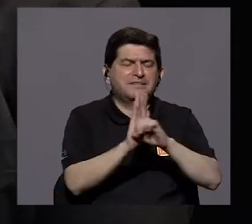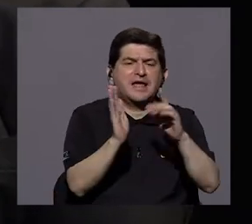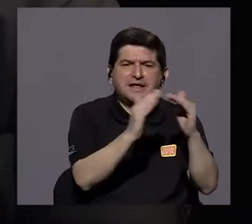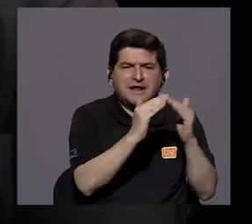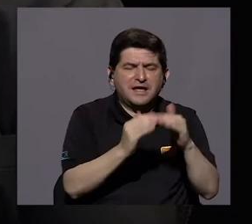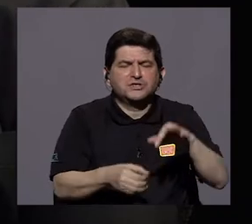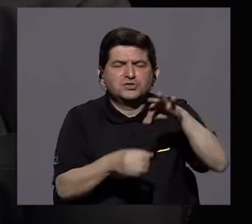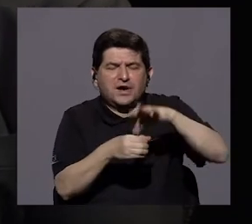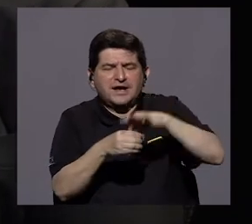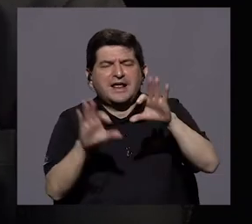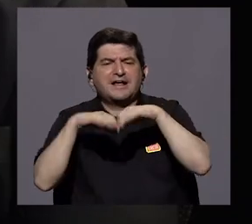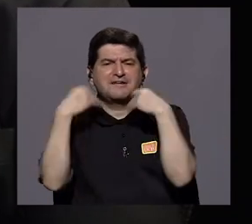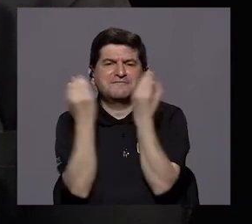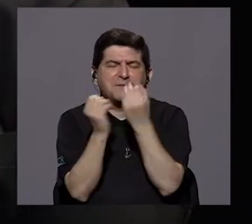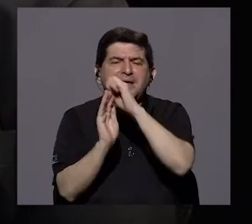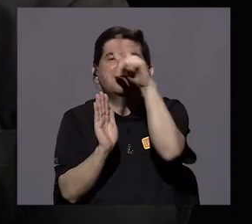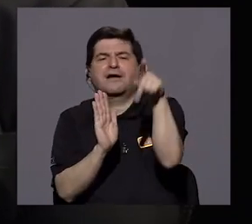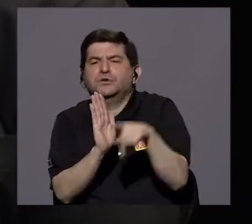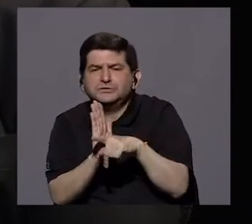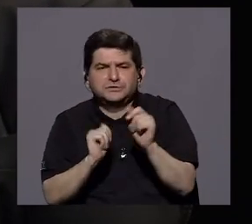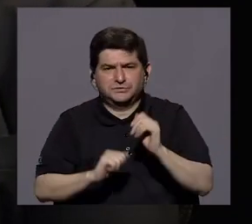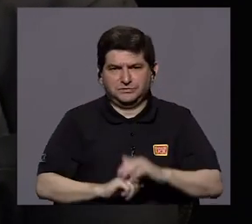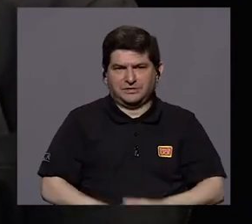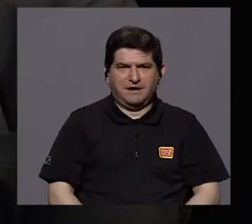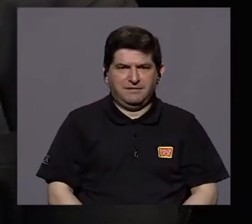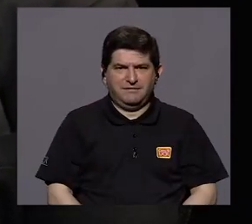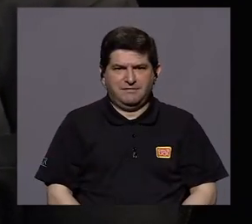derecho civil, agrario, familia, constitucional,